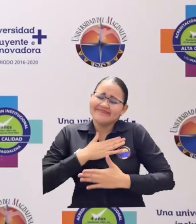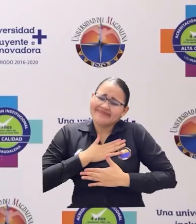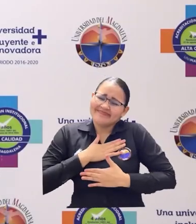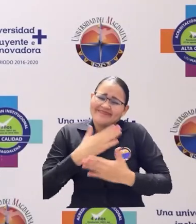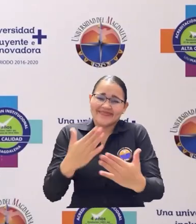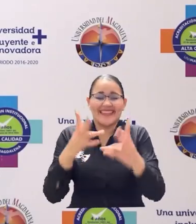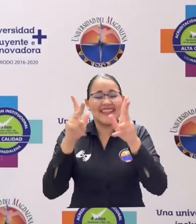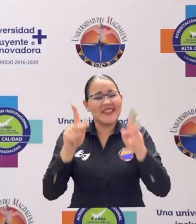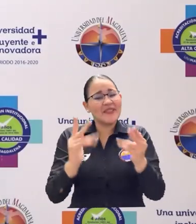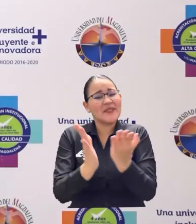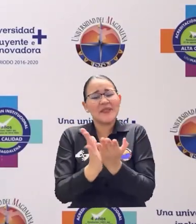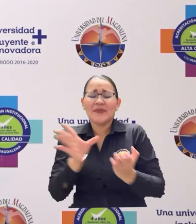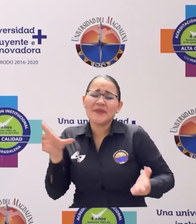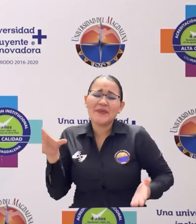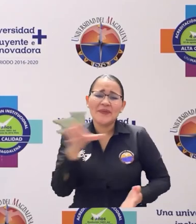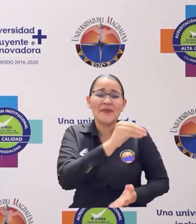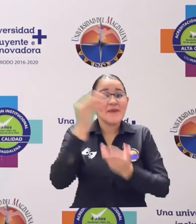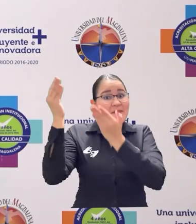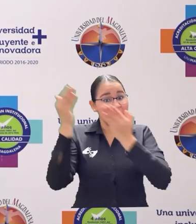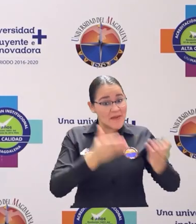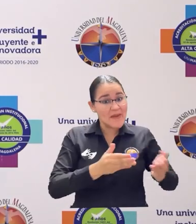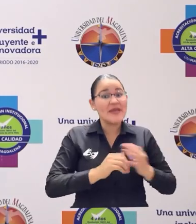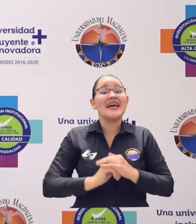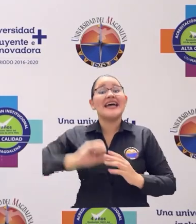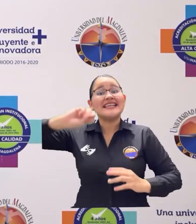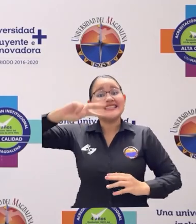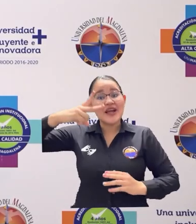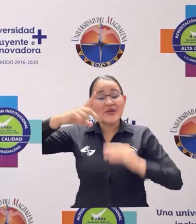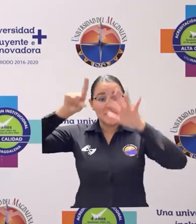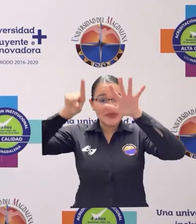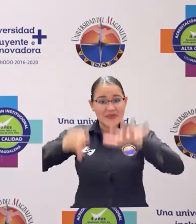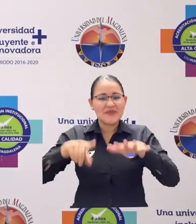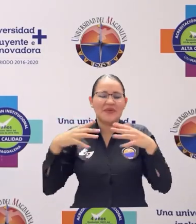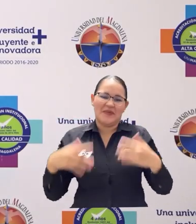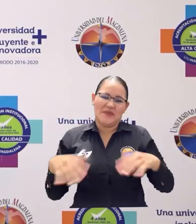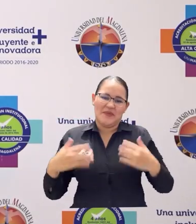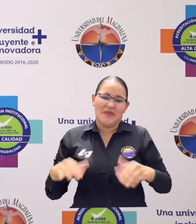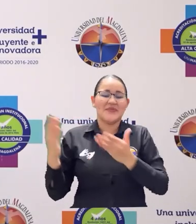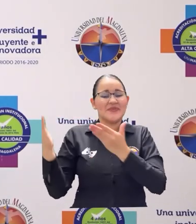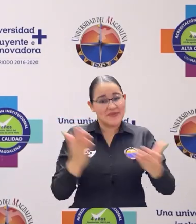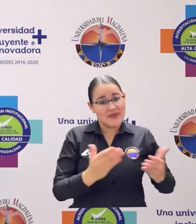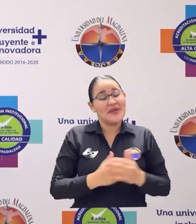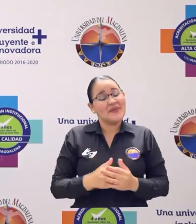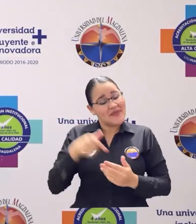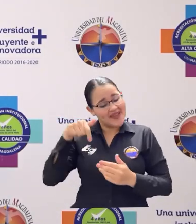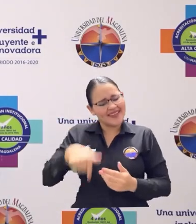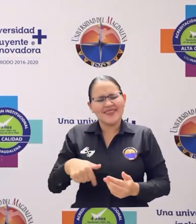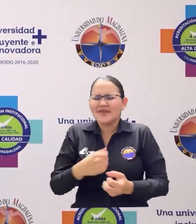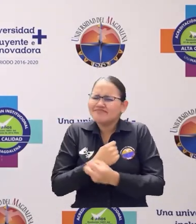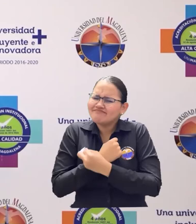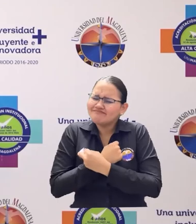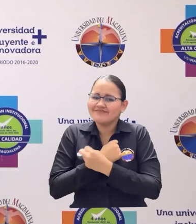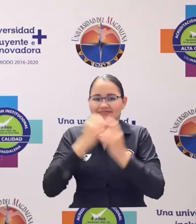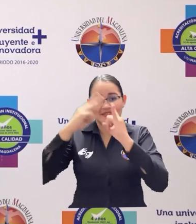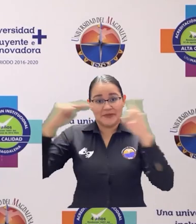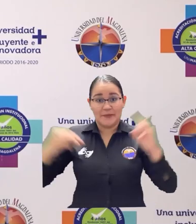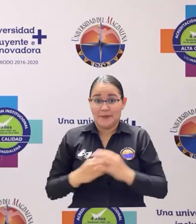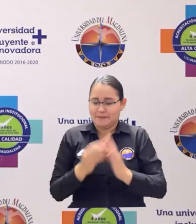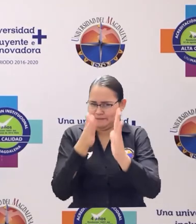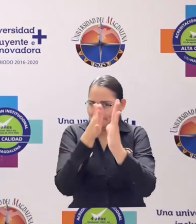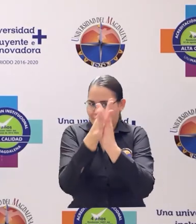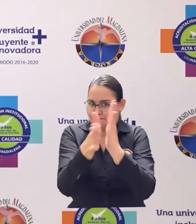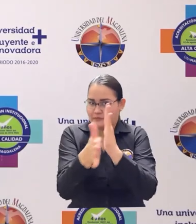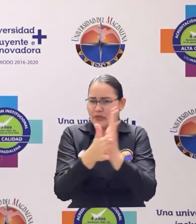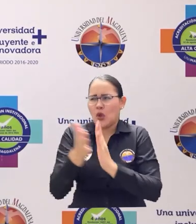Queridos estudiantes, quiero darles la bienvenida a este segundo semestre del año 2020 a nuestra querida Universidad del Magdalena. Hace 25